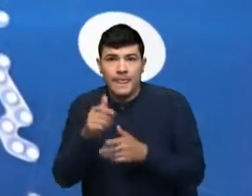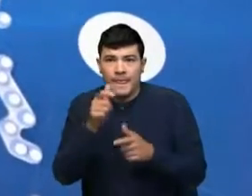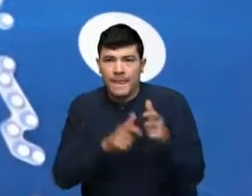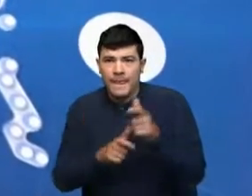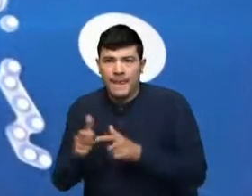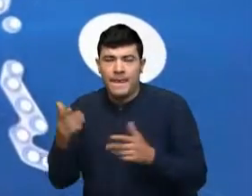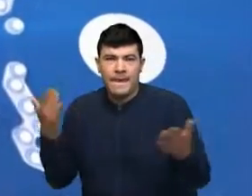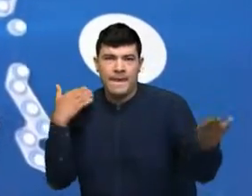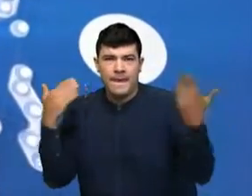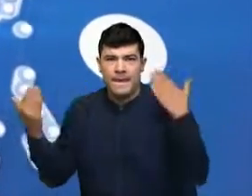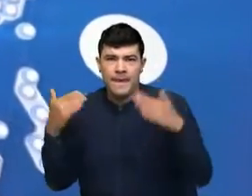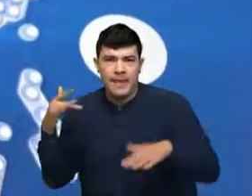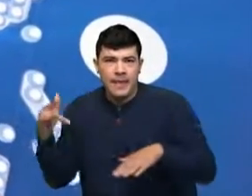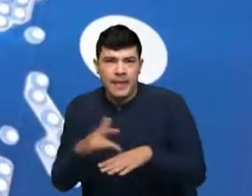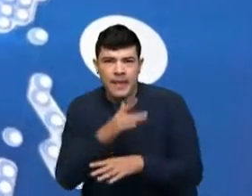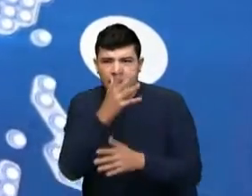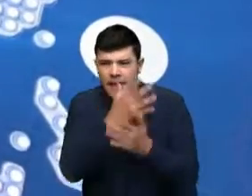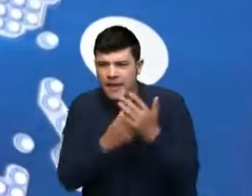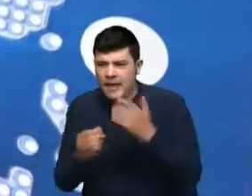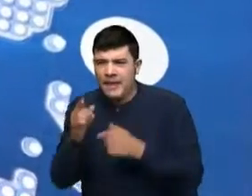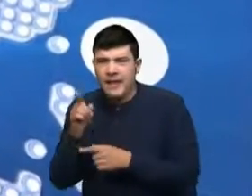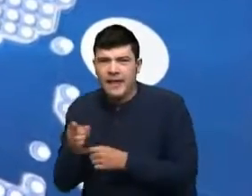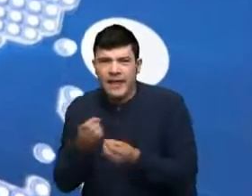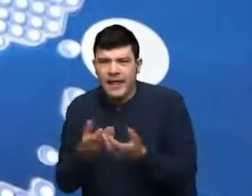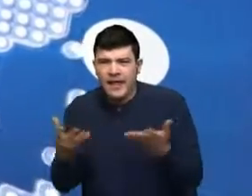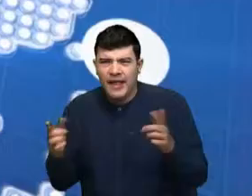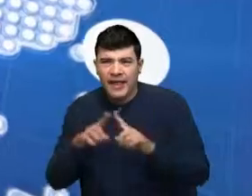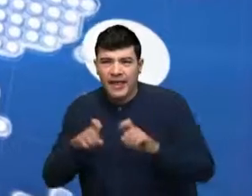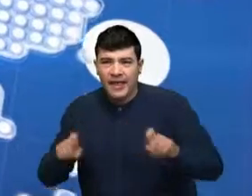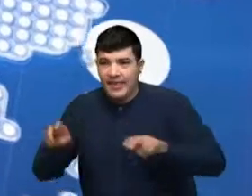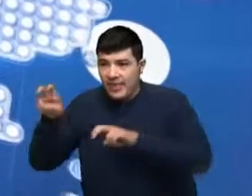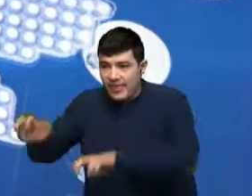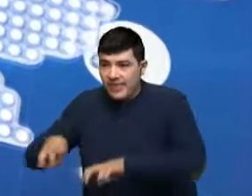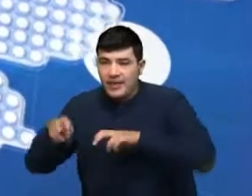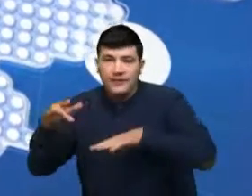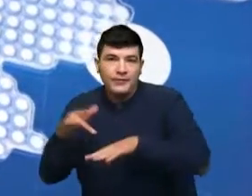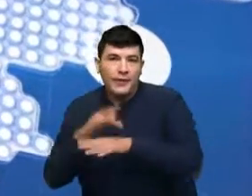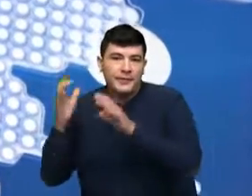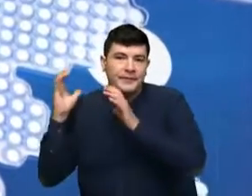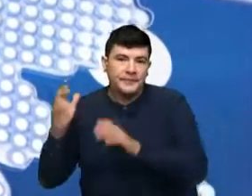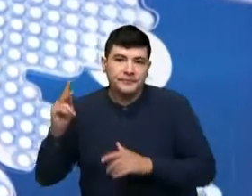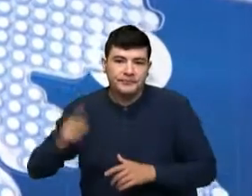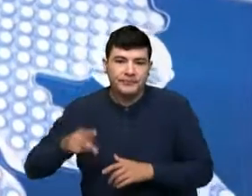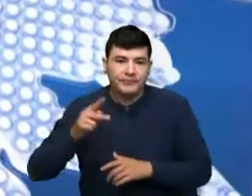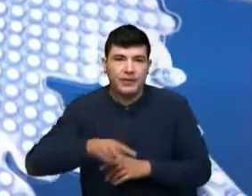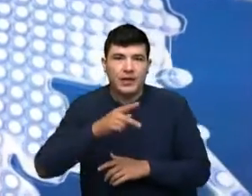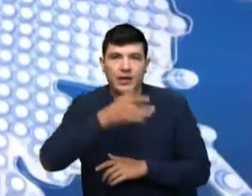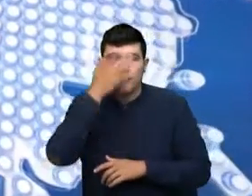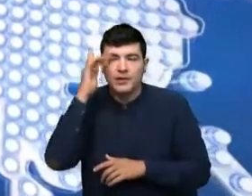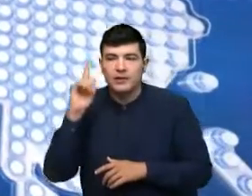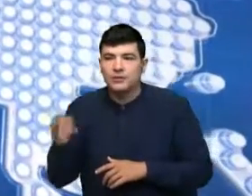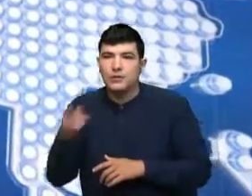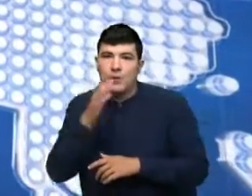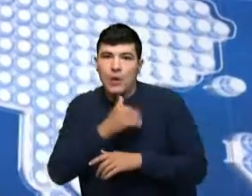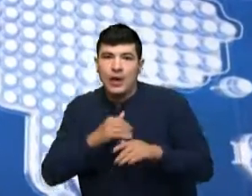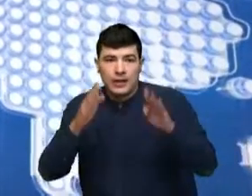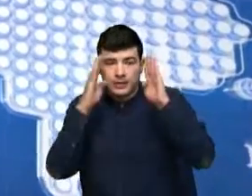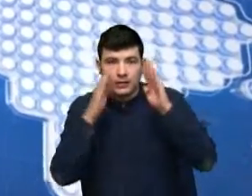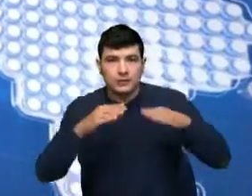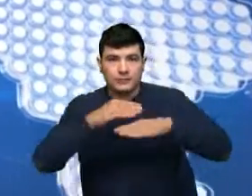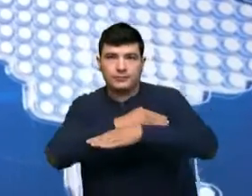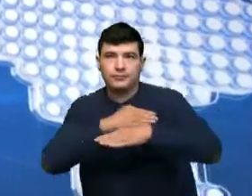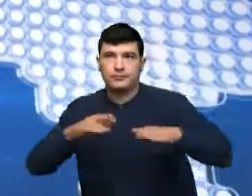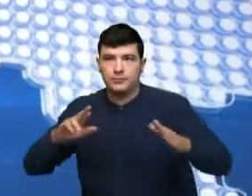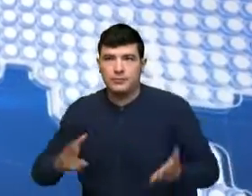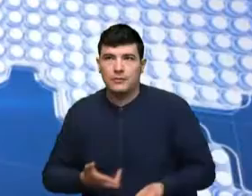campesinos tienen que sacar sus productos a pie porque... De acuerdo a las